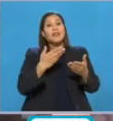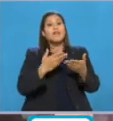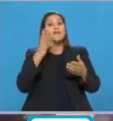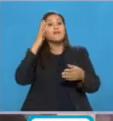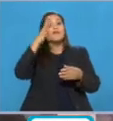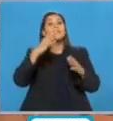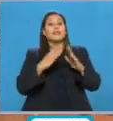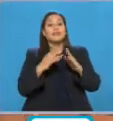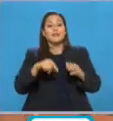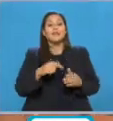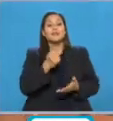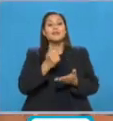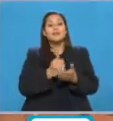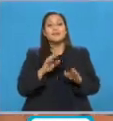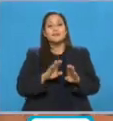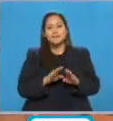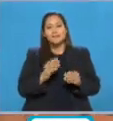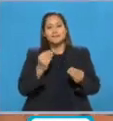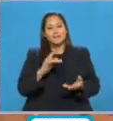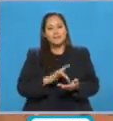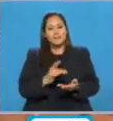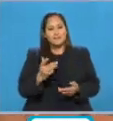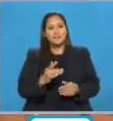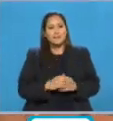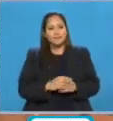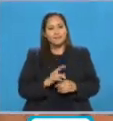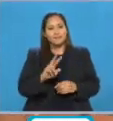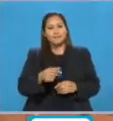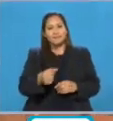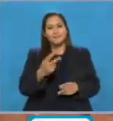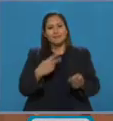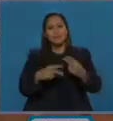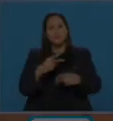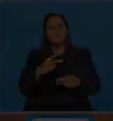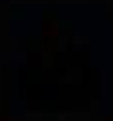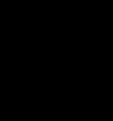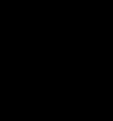nuestra ciudad, ¿no? Claro. Exacto. Muchísimas Gracias. gracias, Gracias a Juanjo, ustedes. de verdad, por venir Gracias, a invitarnos, Hombre, al definitivamente. contrario.